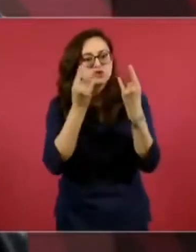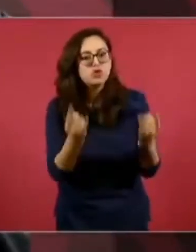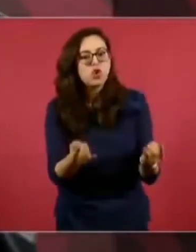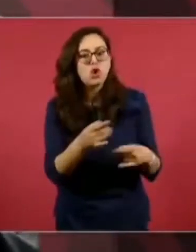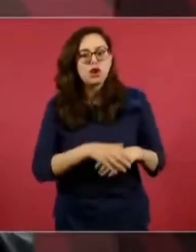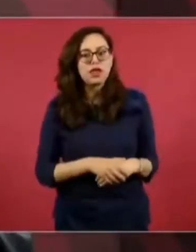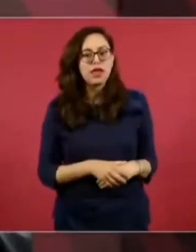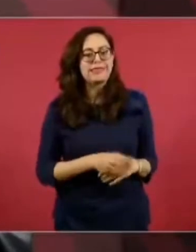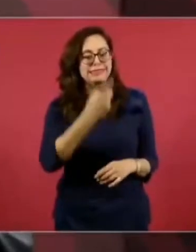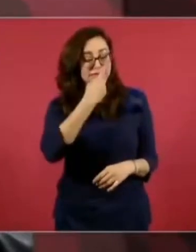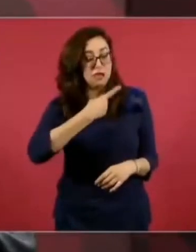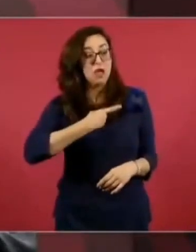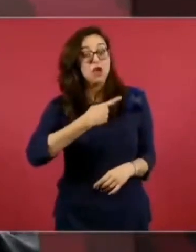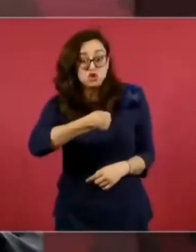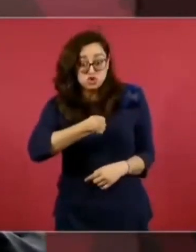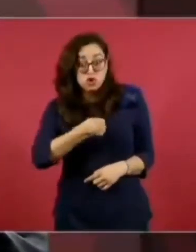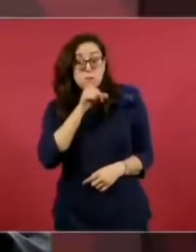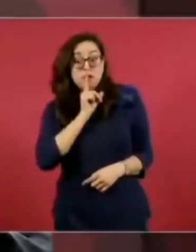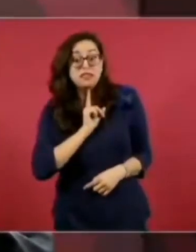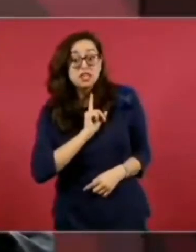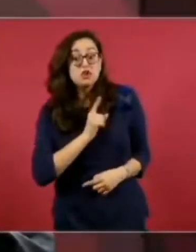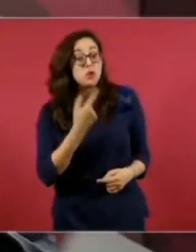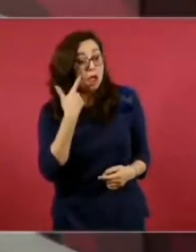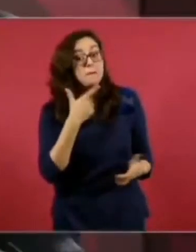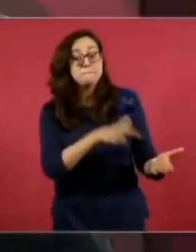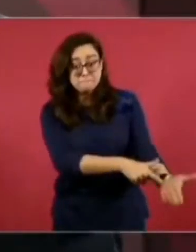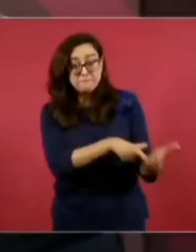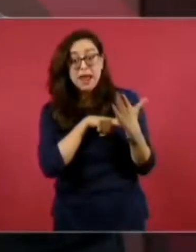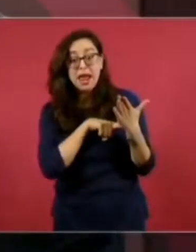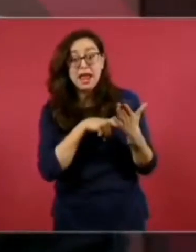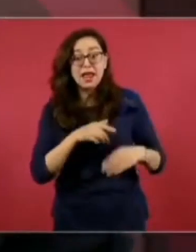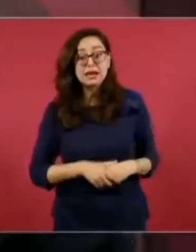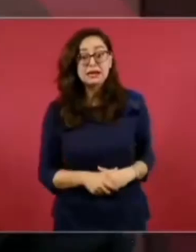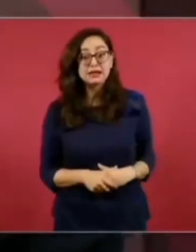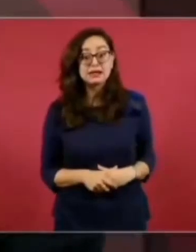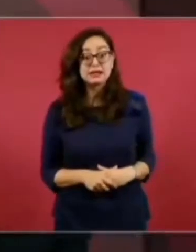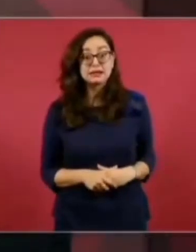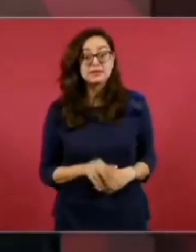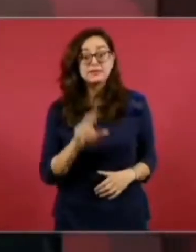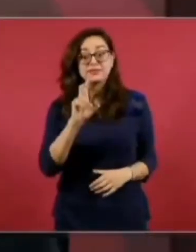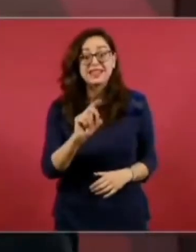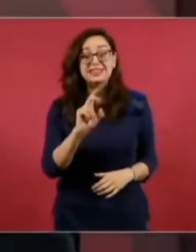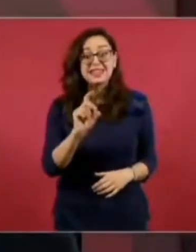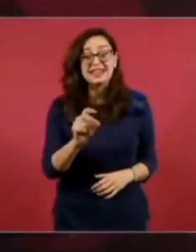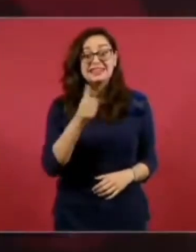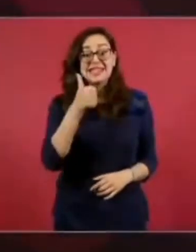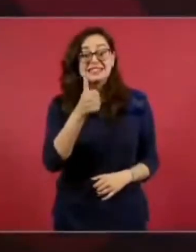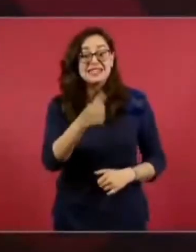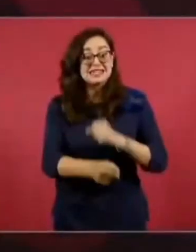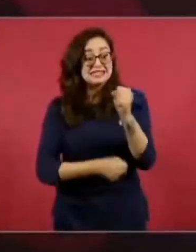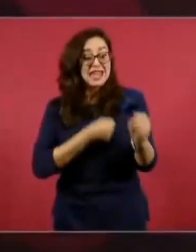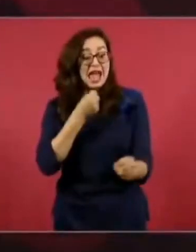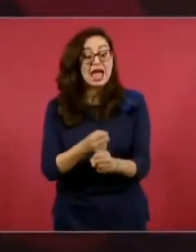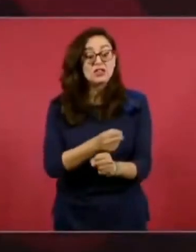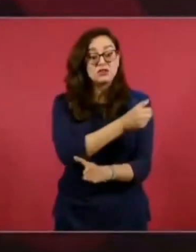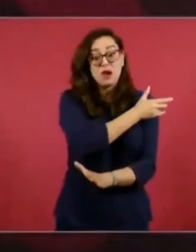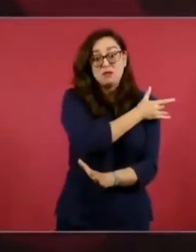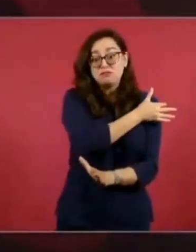me desmientan. En 36 años nunca